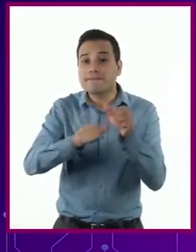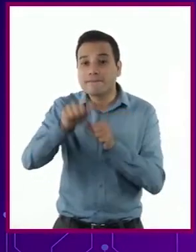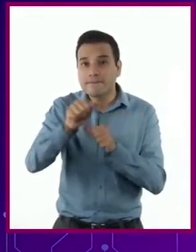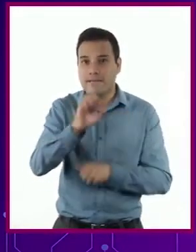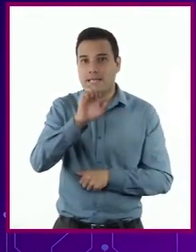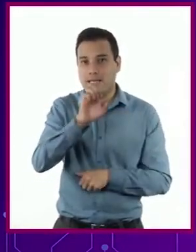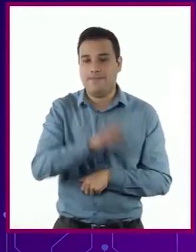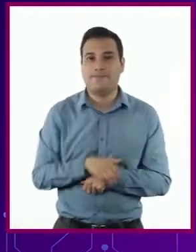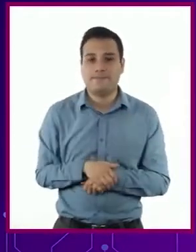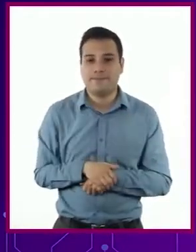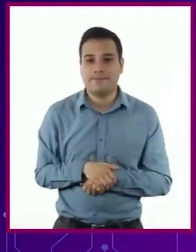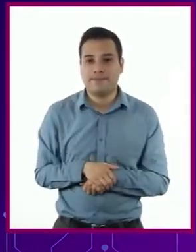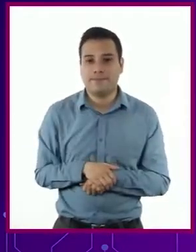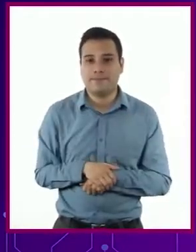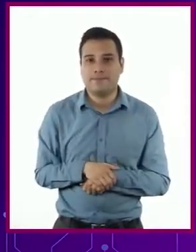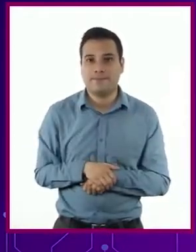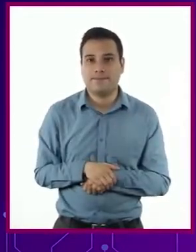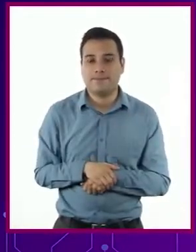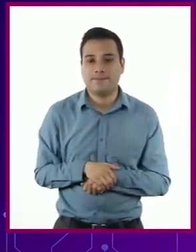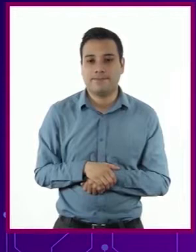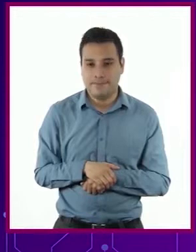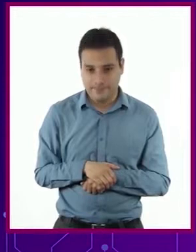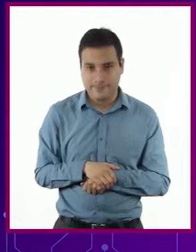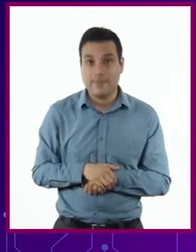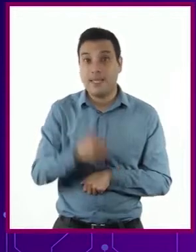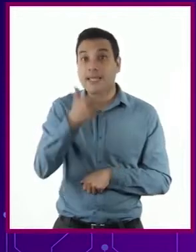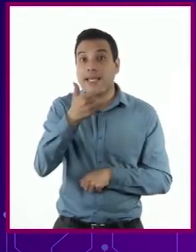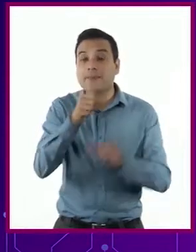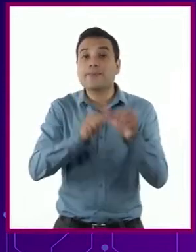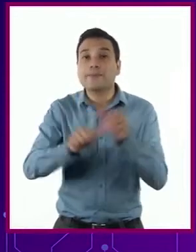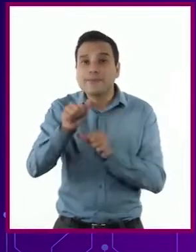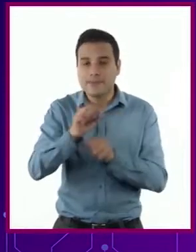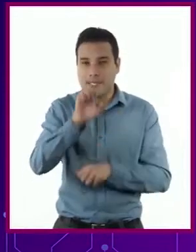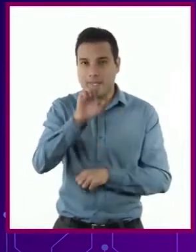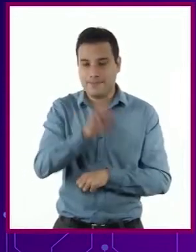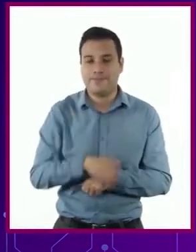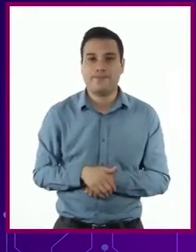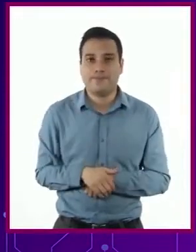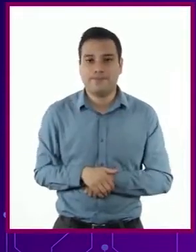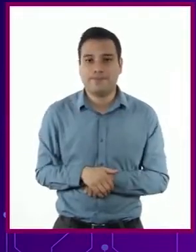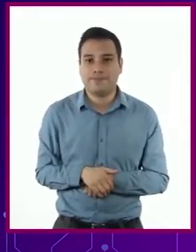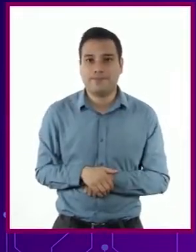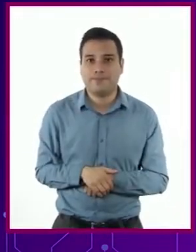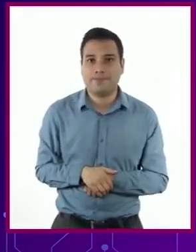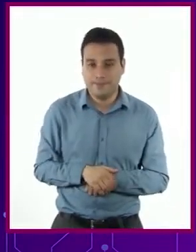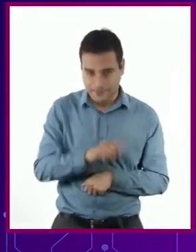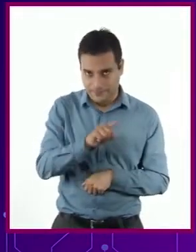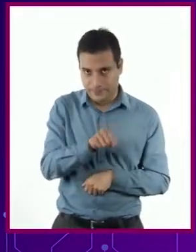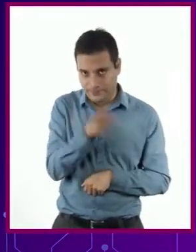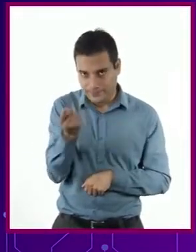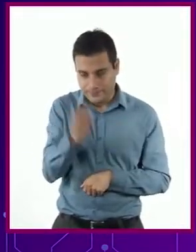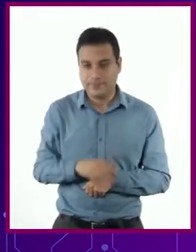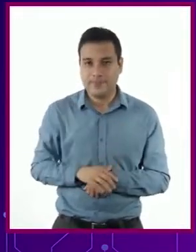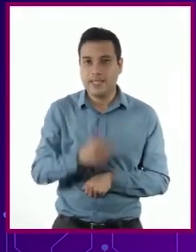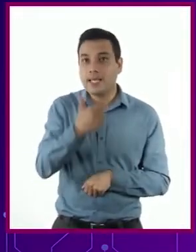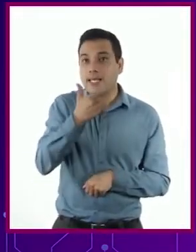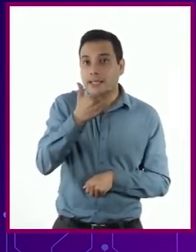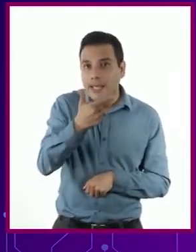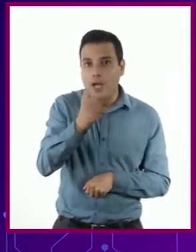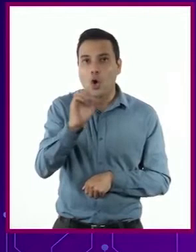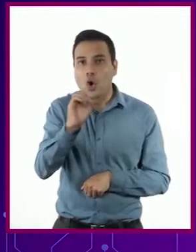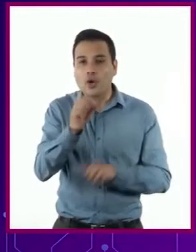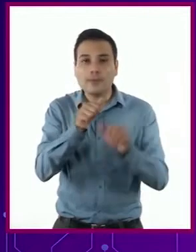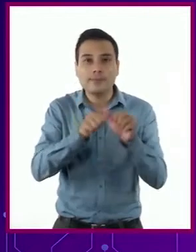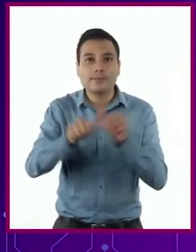en la letra D. La letra G ya se sabe que es la letra E. Las letras G y